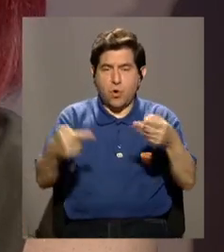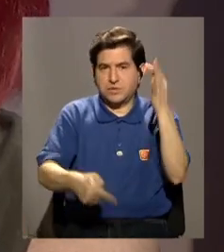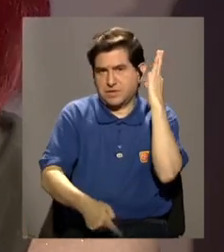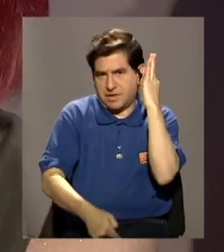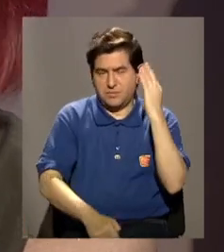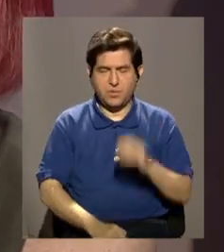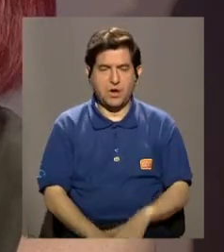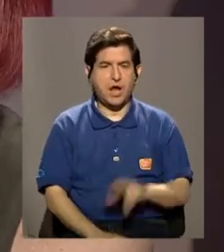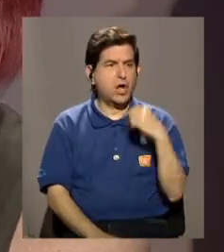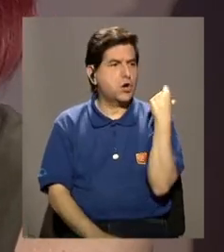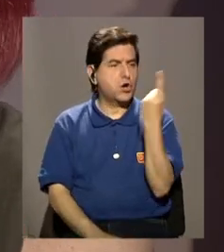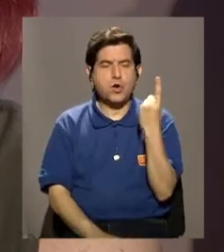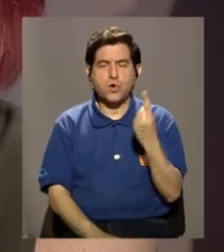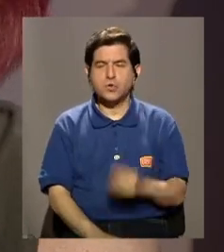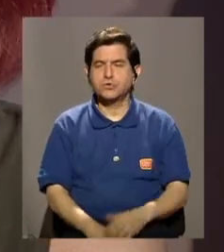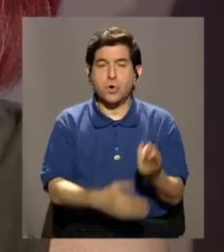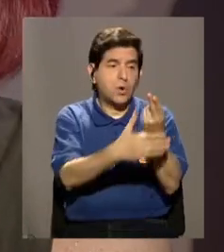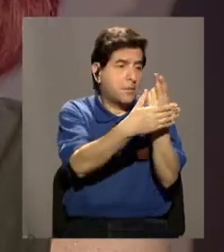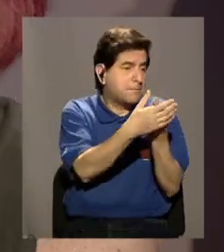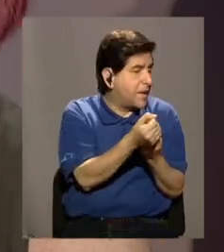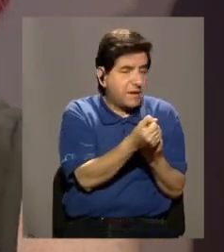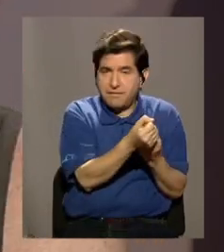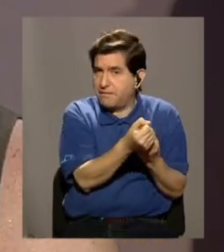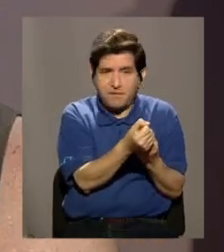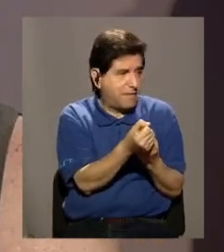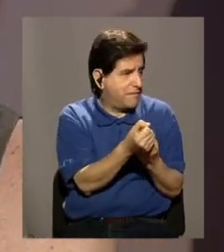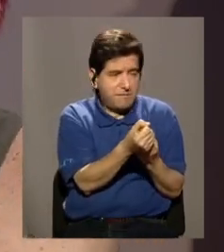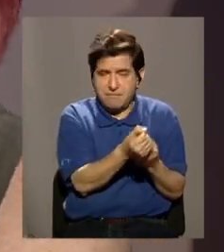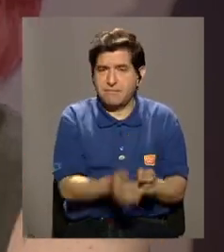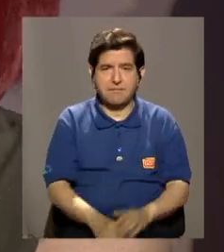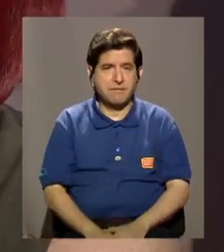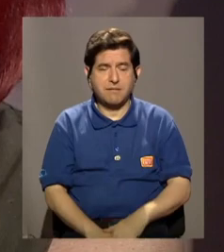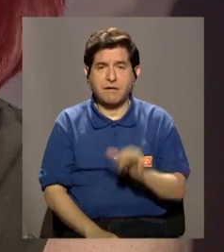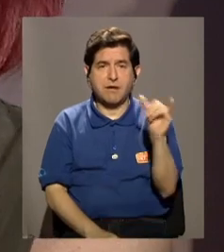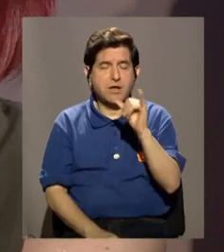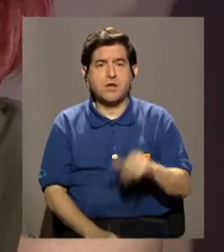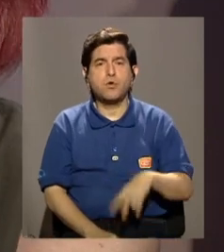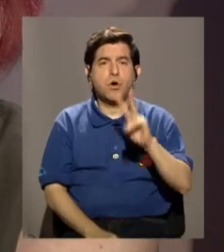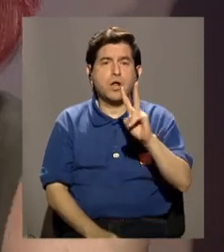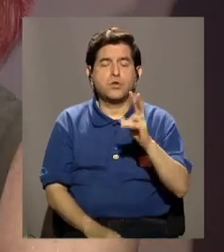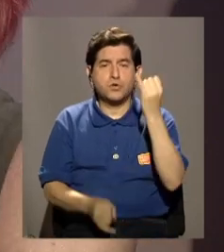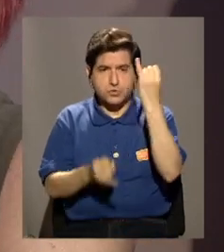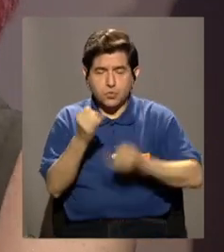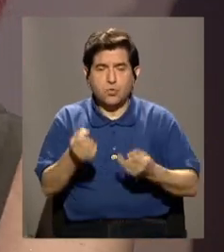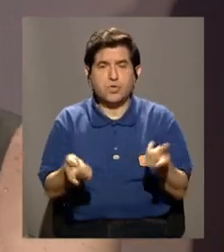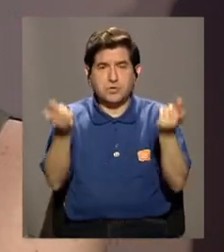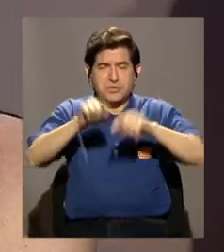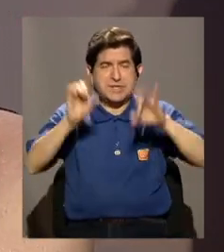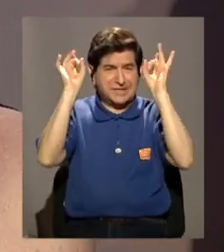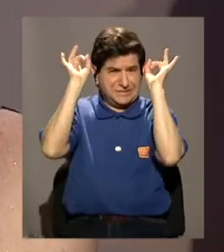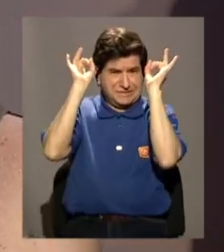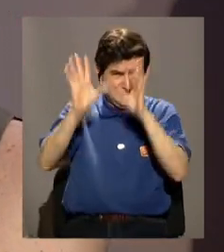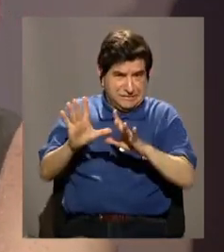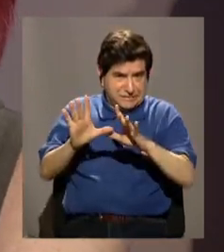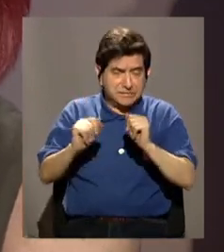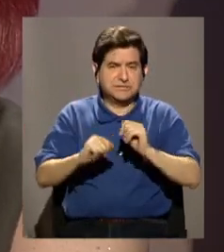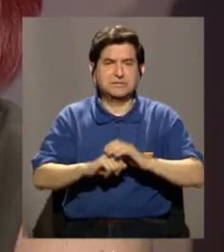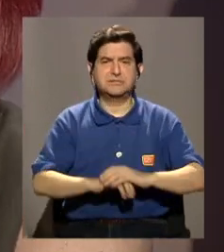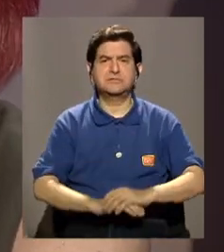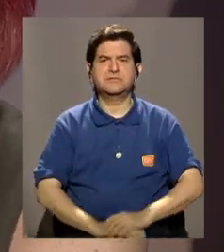no solamente por parejas sino los dos últimos casos que fueron horribles